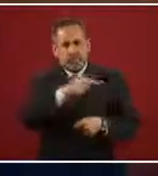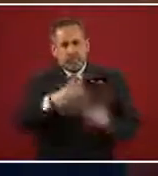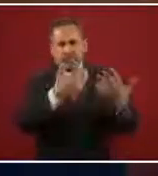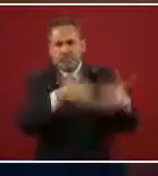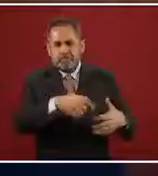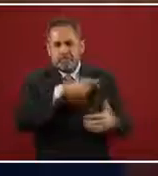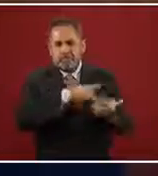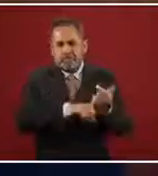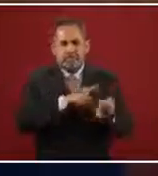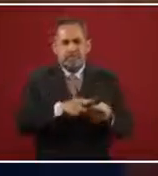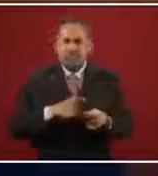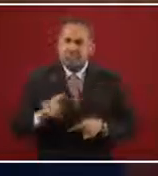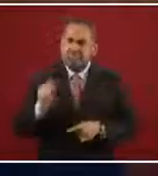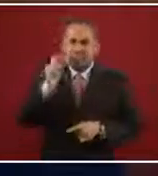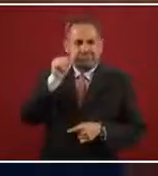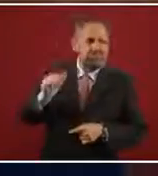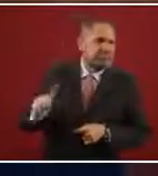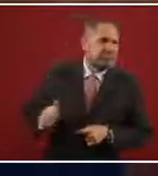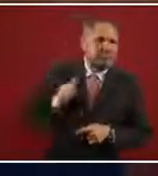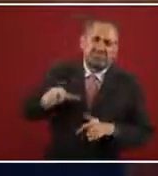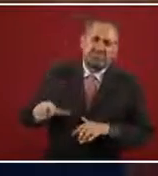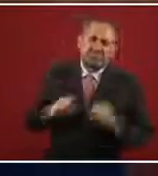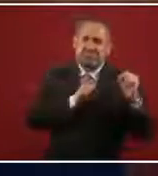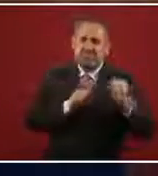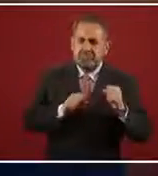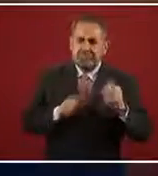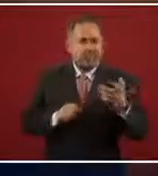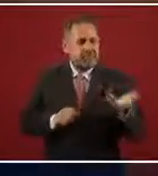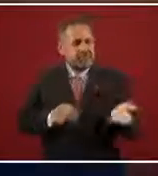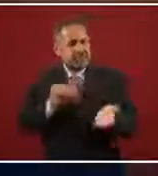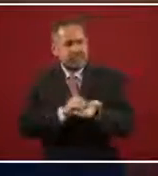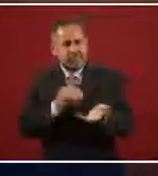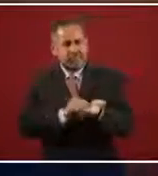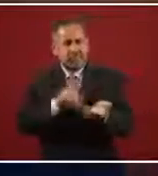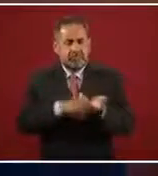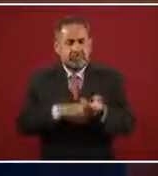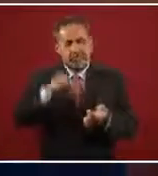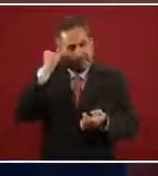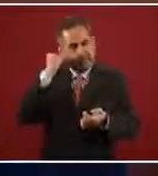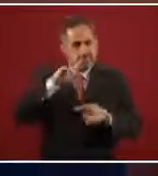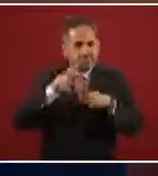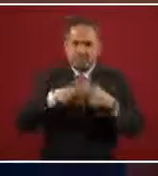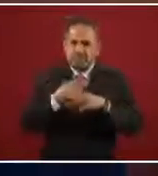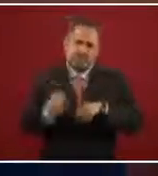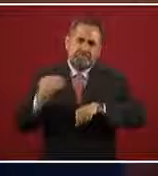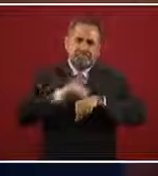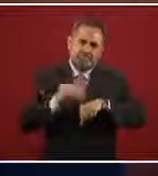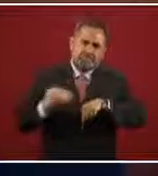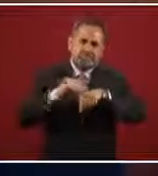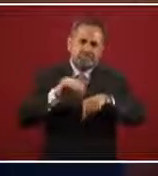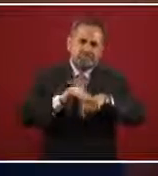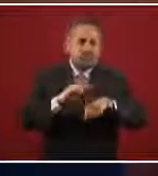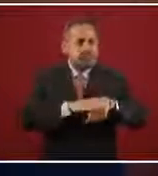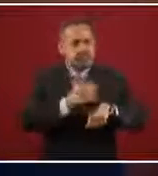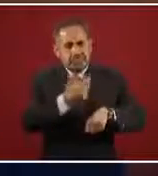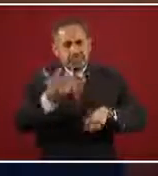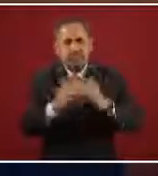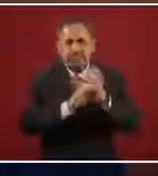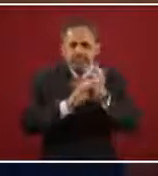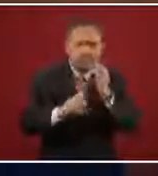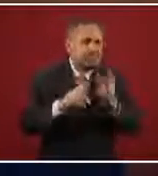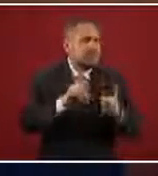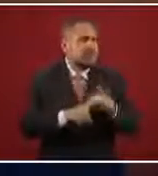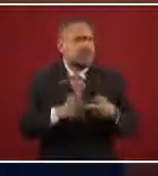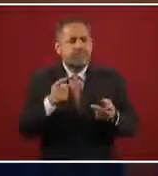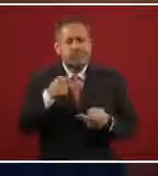empresarios rapaces que finalmente siguen con la retórica de seguir aumentando los precios del transporte, los